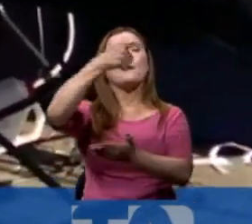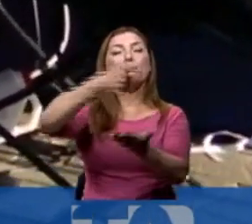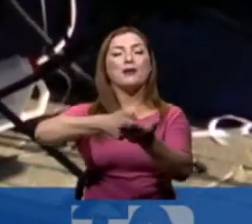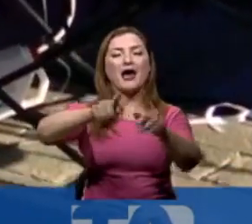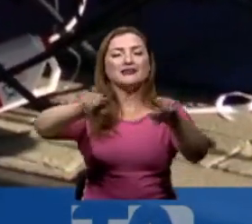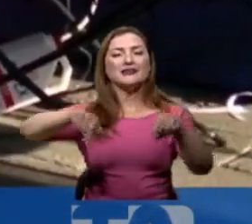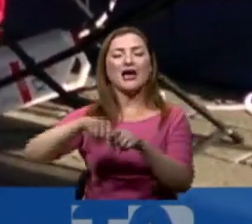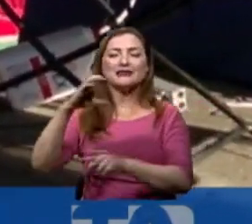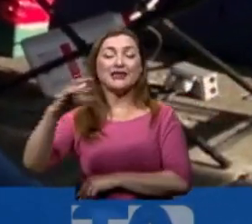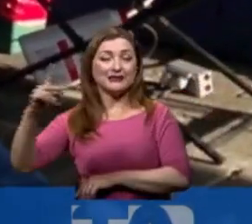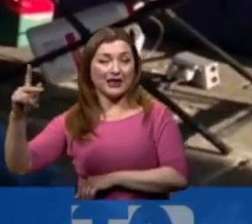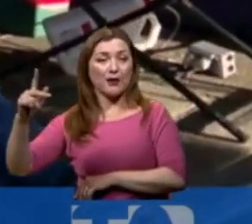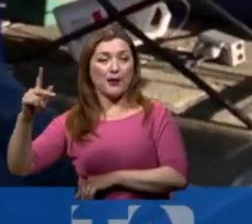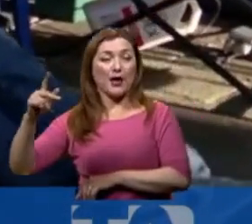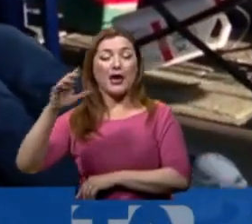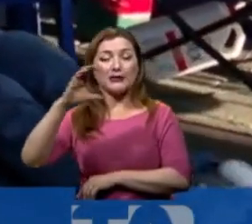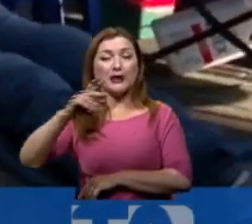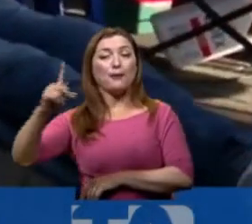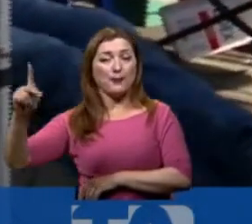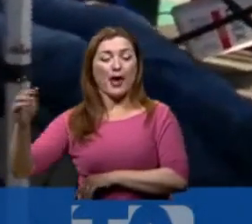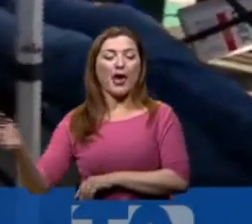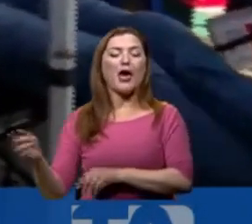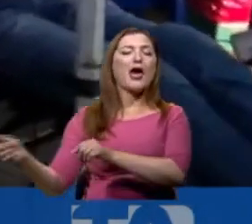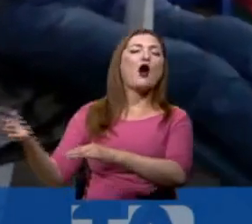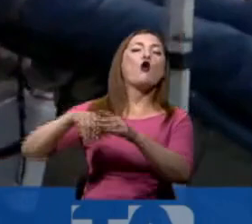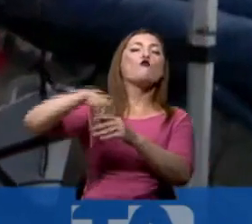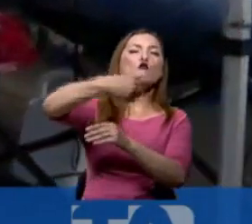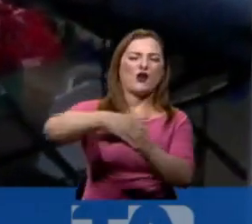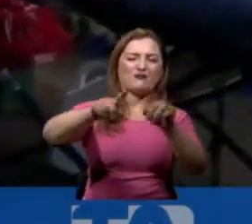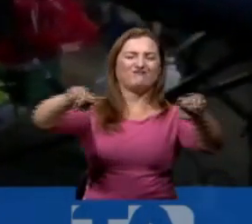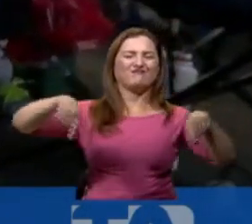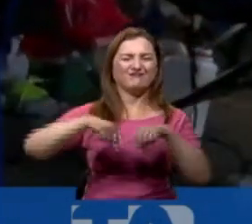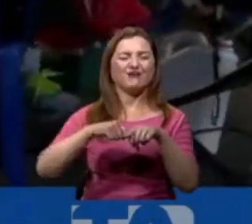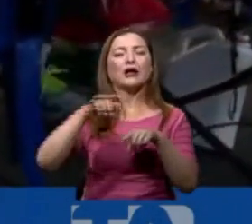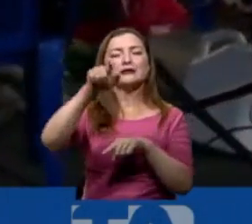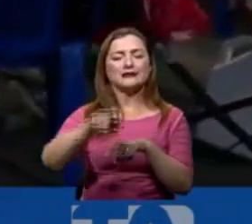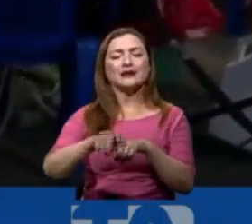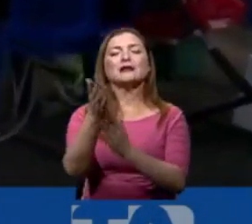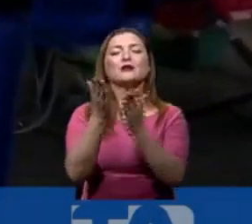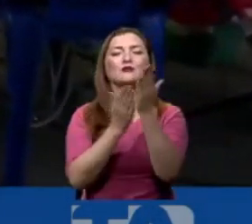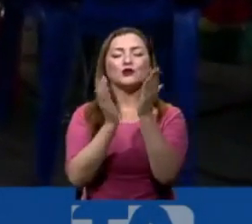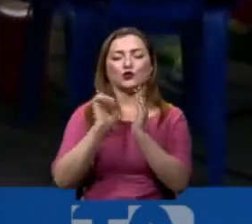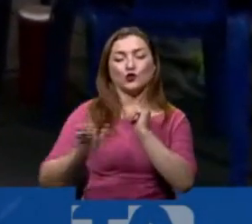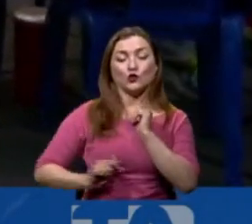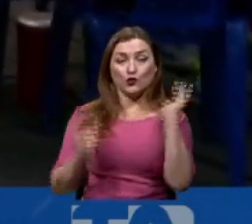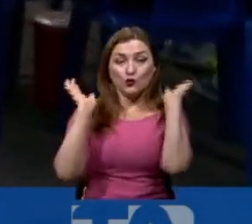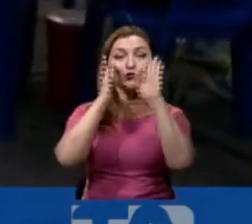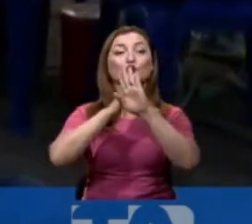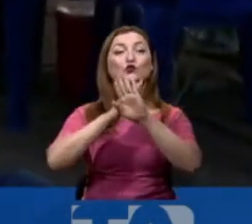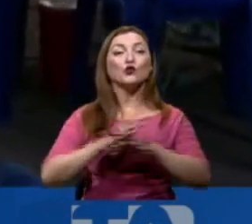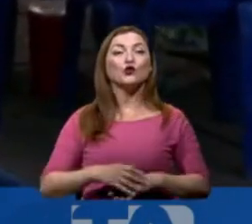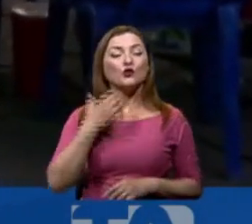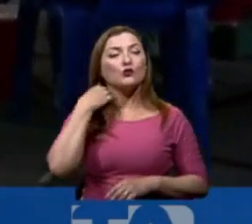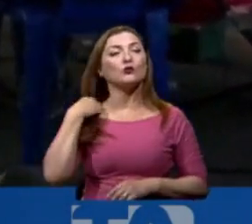República. Como le decía, es nuestra cuarta feria. Nosotros creemos que se requieren servicios de salud gratuitos, que la